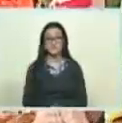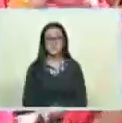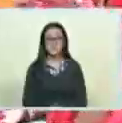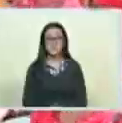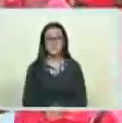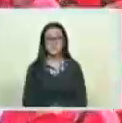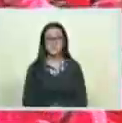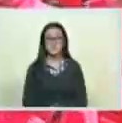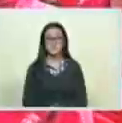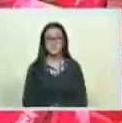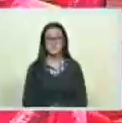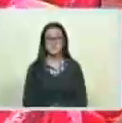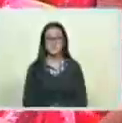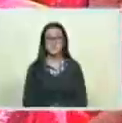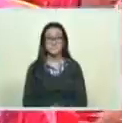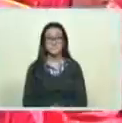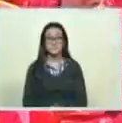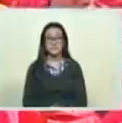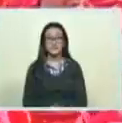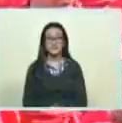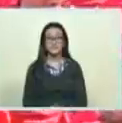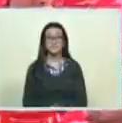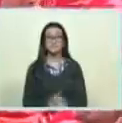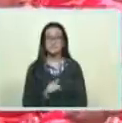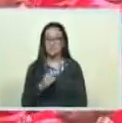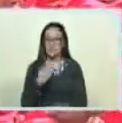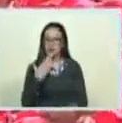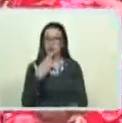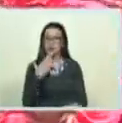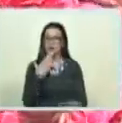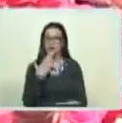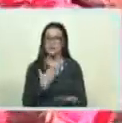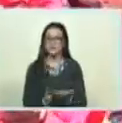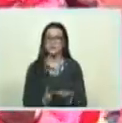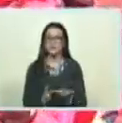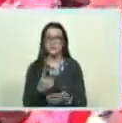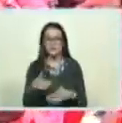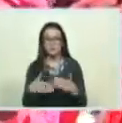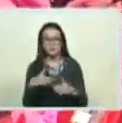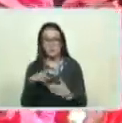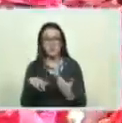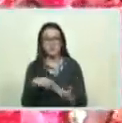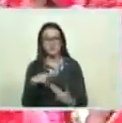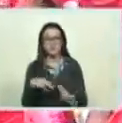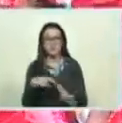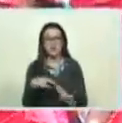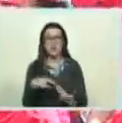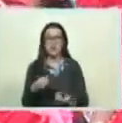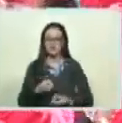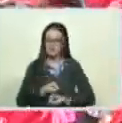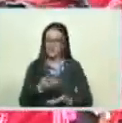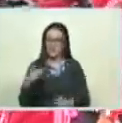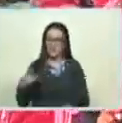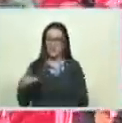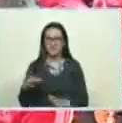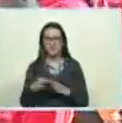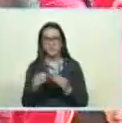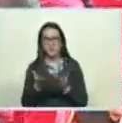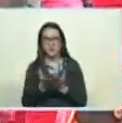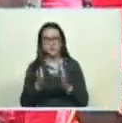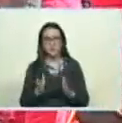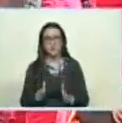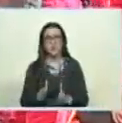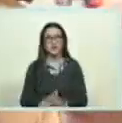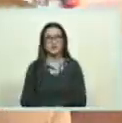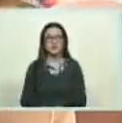Jennifer. Bueno, presidente, nosotros estamos muy agradecidos con este proceso revolucionario porque ha reivindicado a todos los